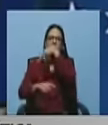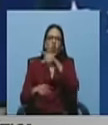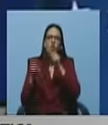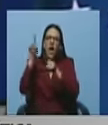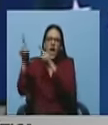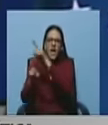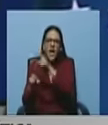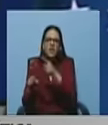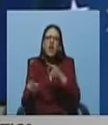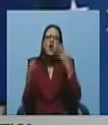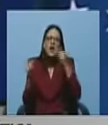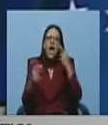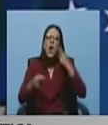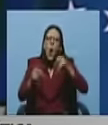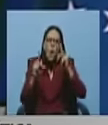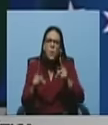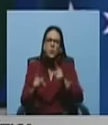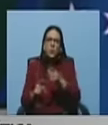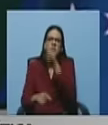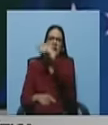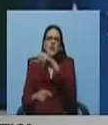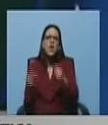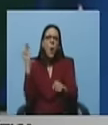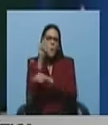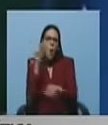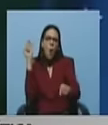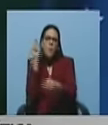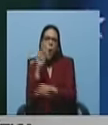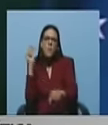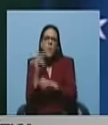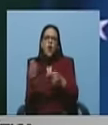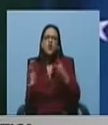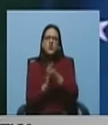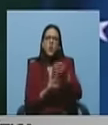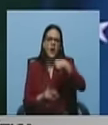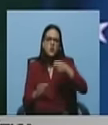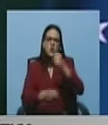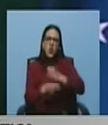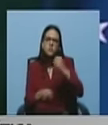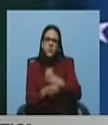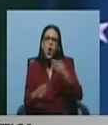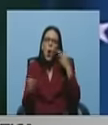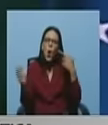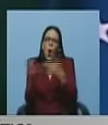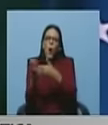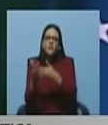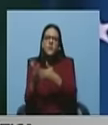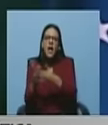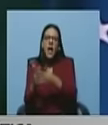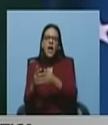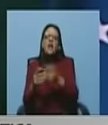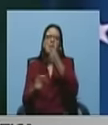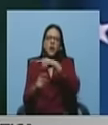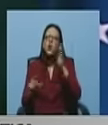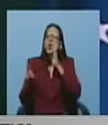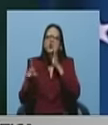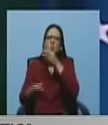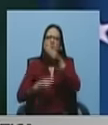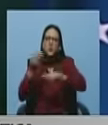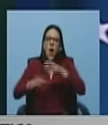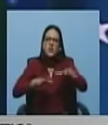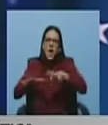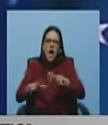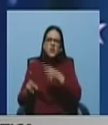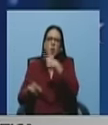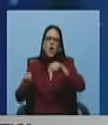cada vez que tienen oportunidad salen a atacar lo que se está haciendo en contra de la corrupción, en contra de